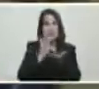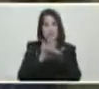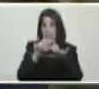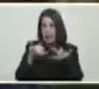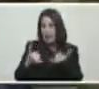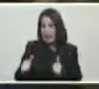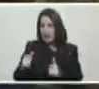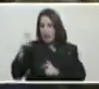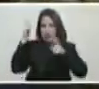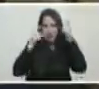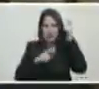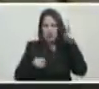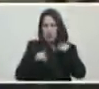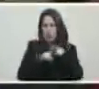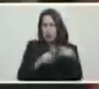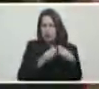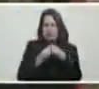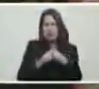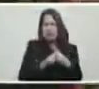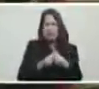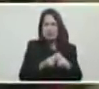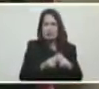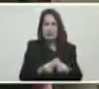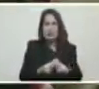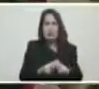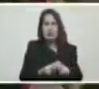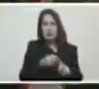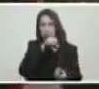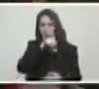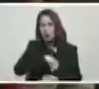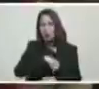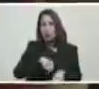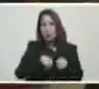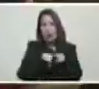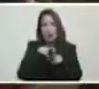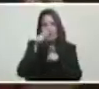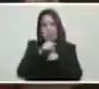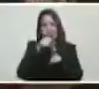Chávez Nicolás Maduro Moro en esta batalla